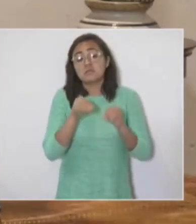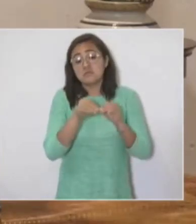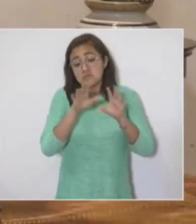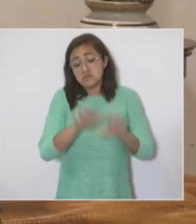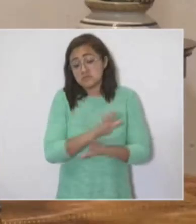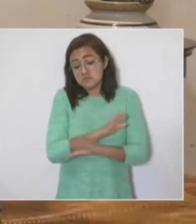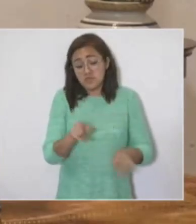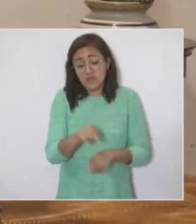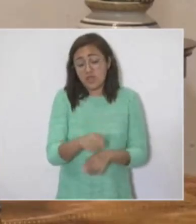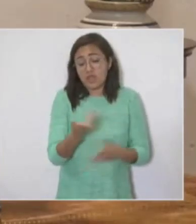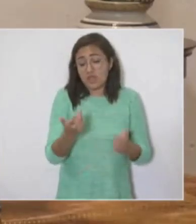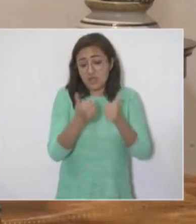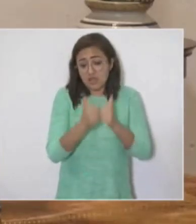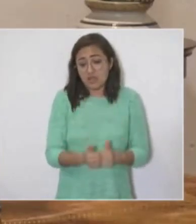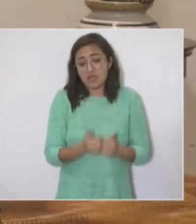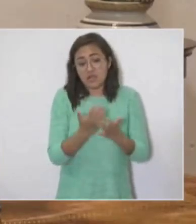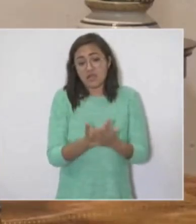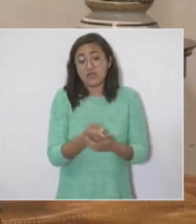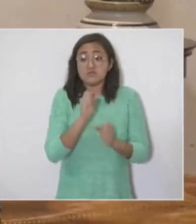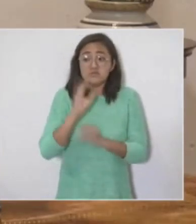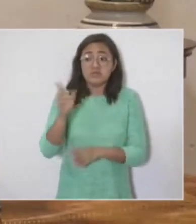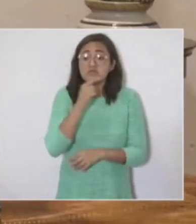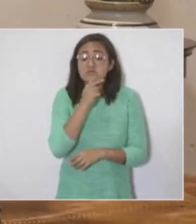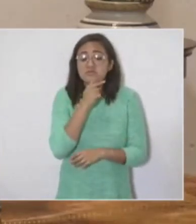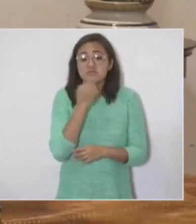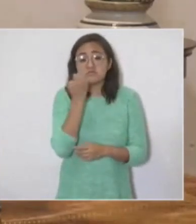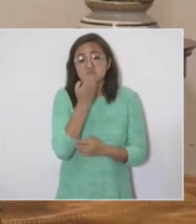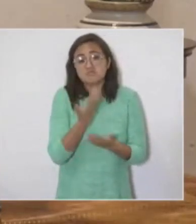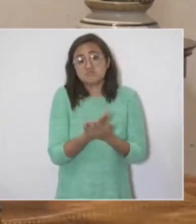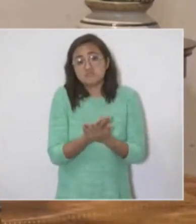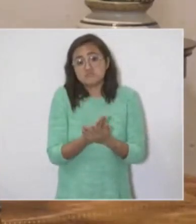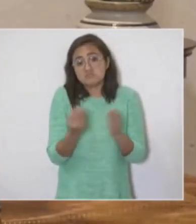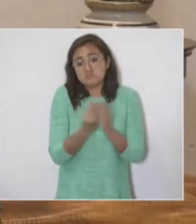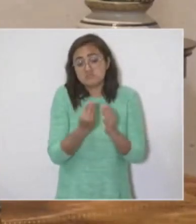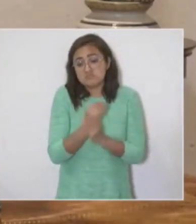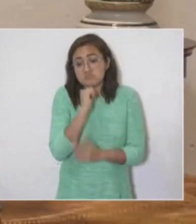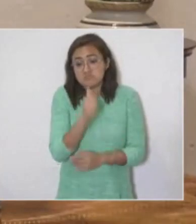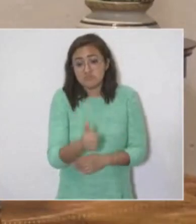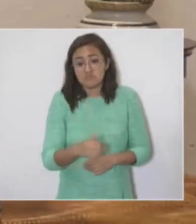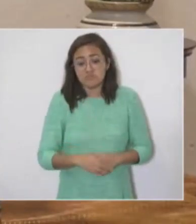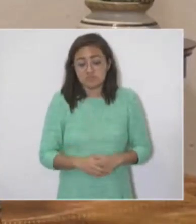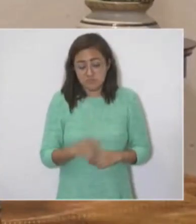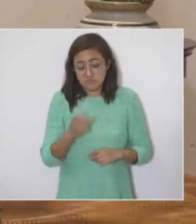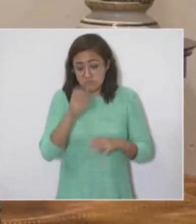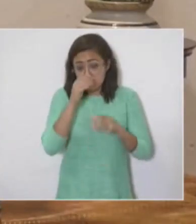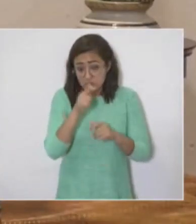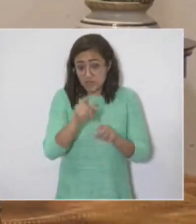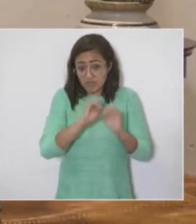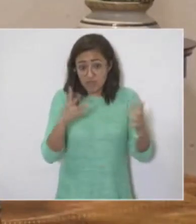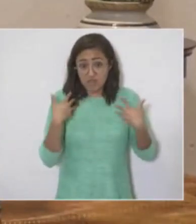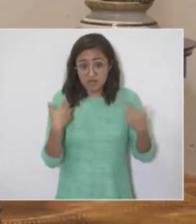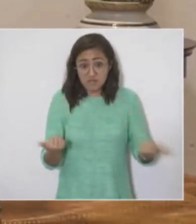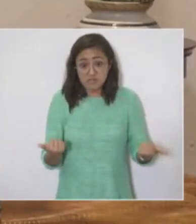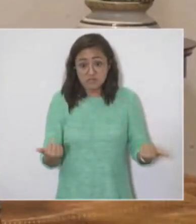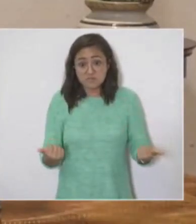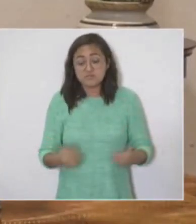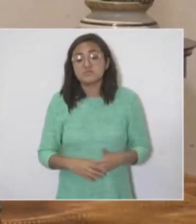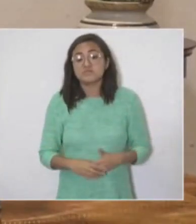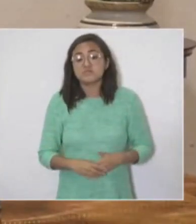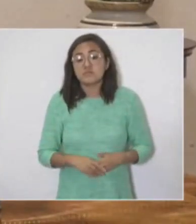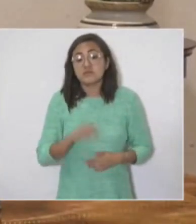fueron a trabajar dejaron a sus niños sin clases de acuerdo que quede clarito